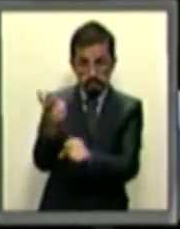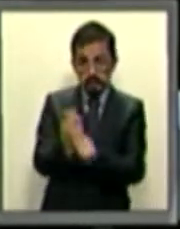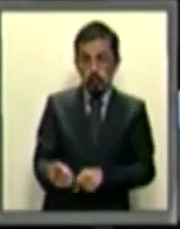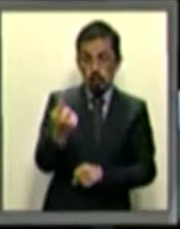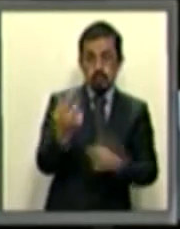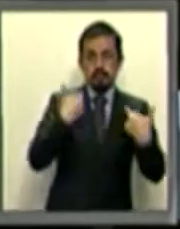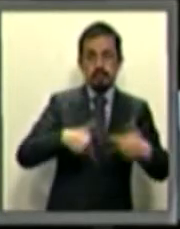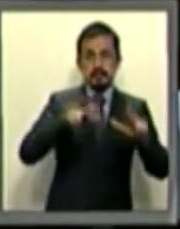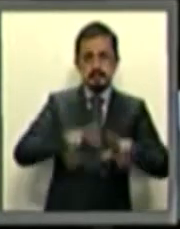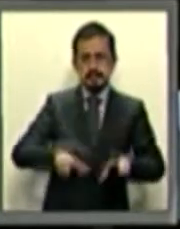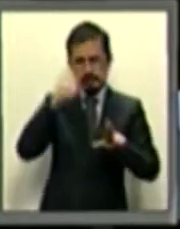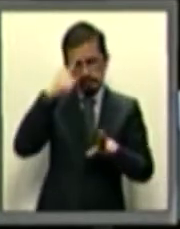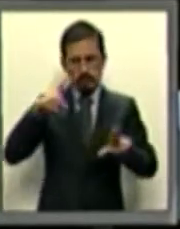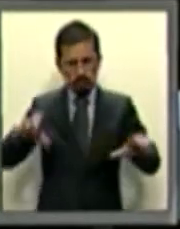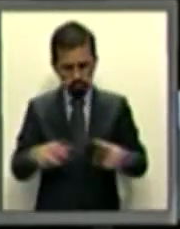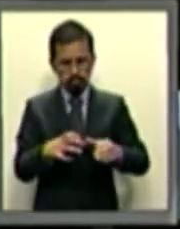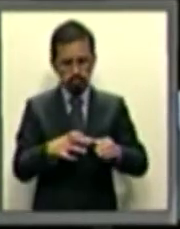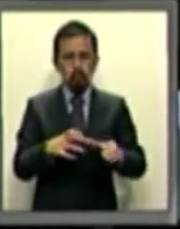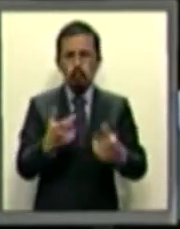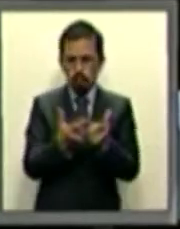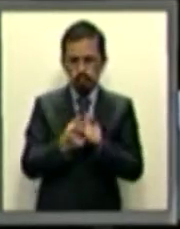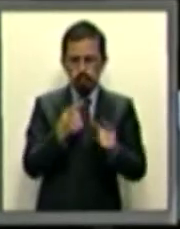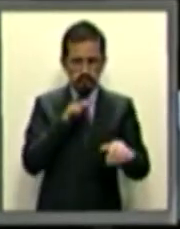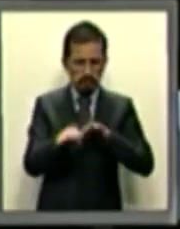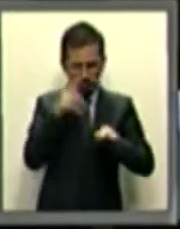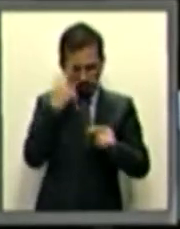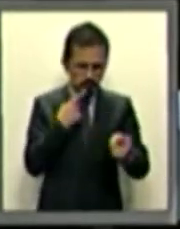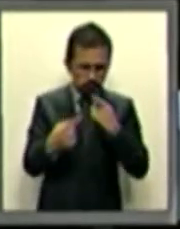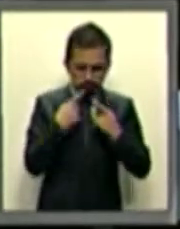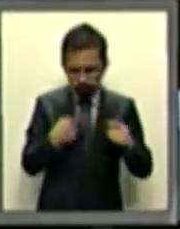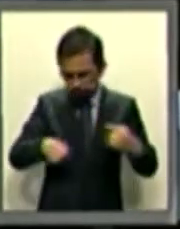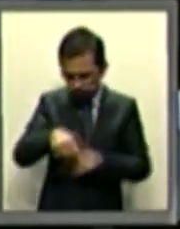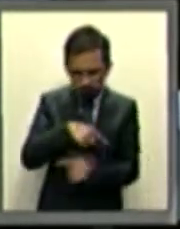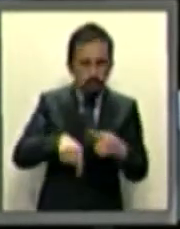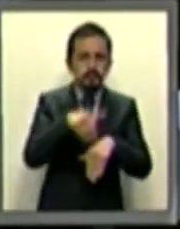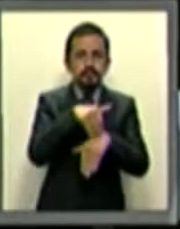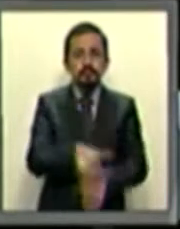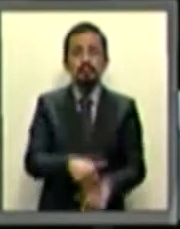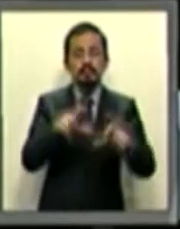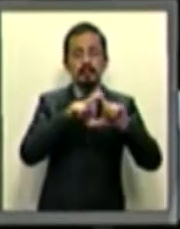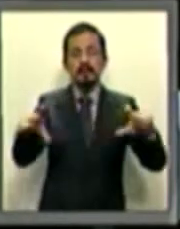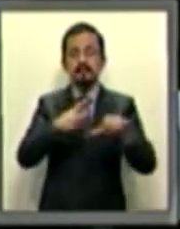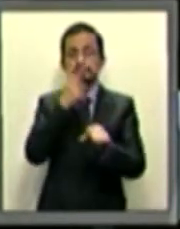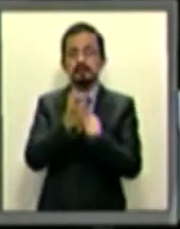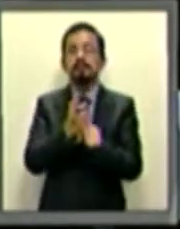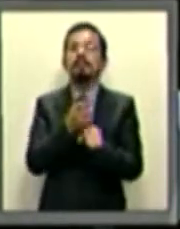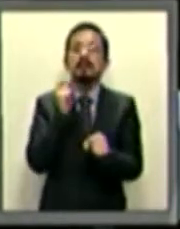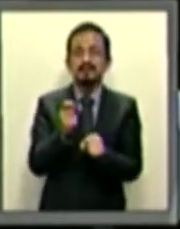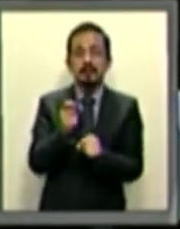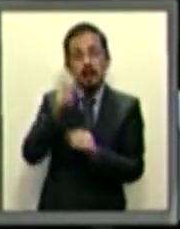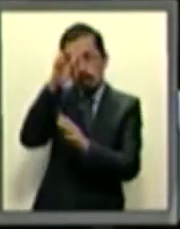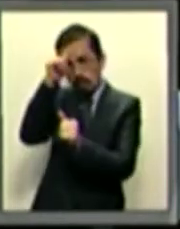participar en los grupos de trabajo que se constituyan al amparo de la cláusula séptima de los convenios de coordinación